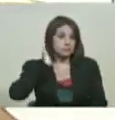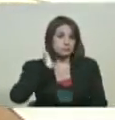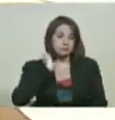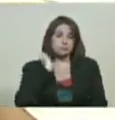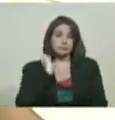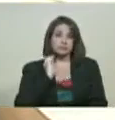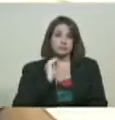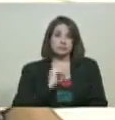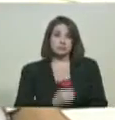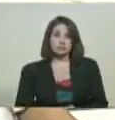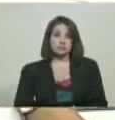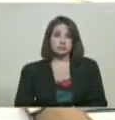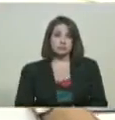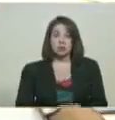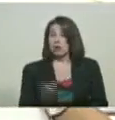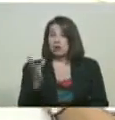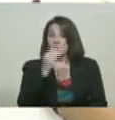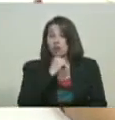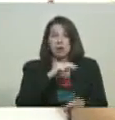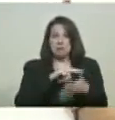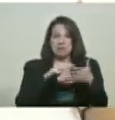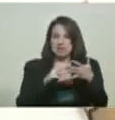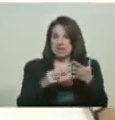casi sin recursos materiales